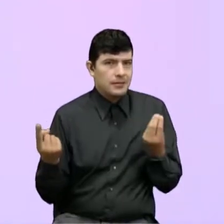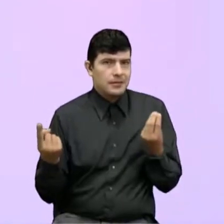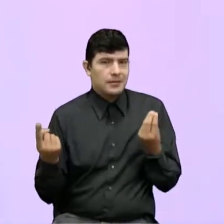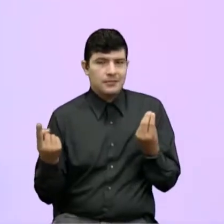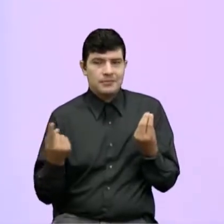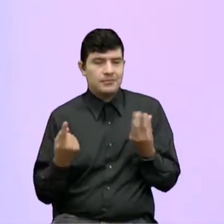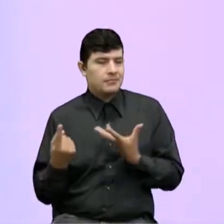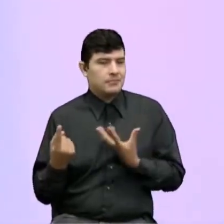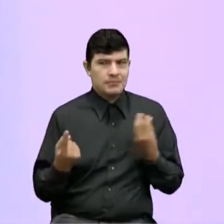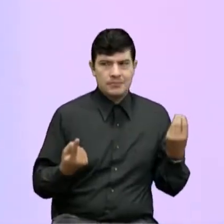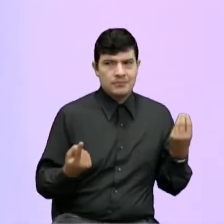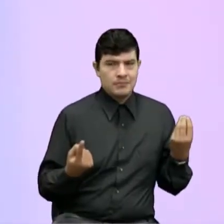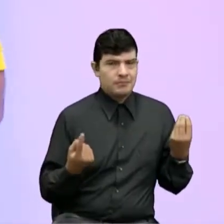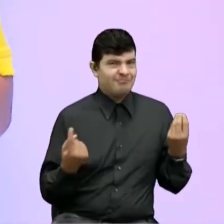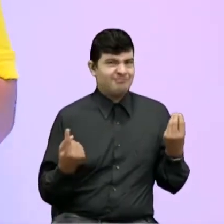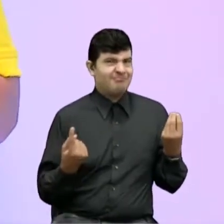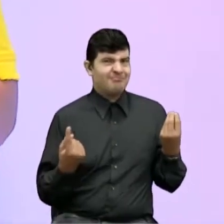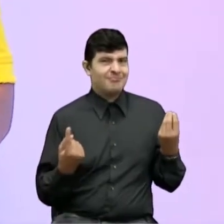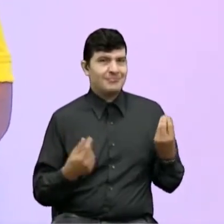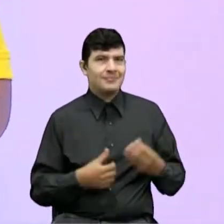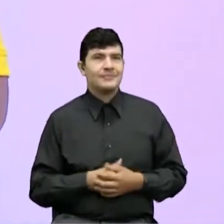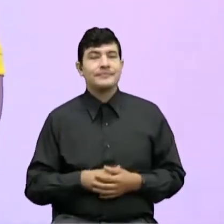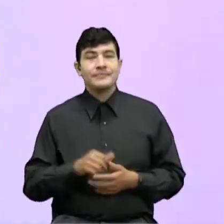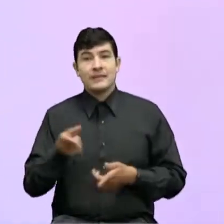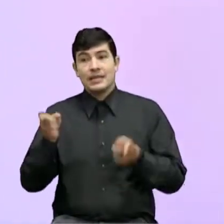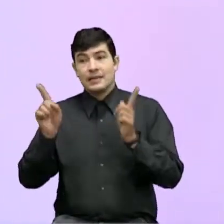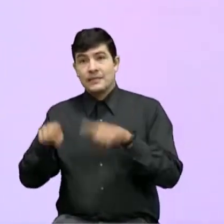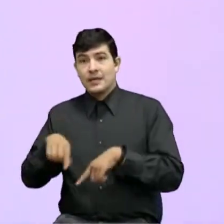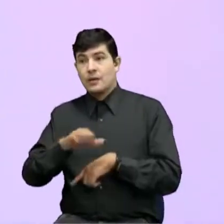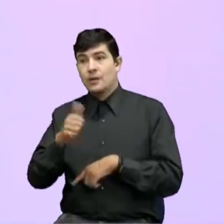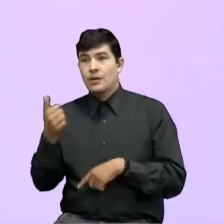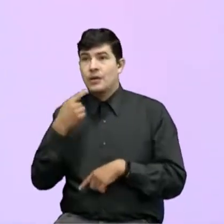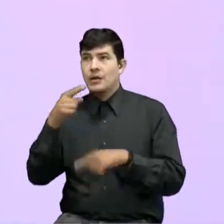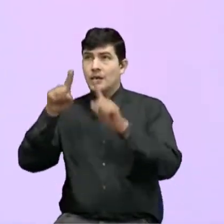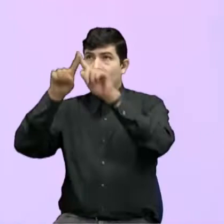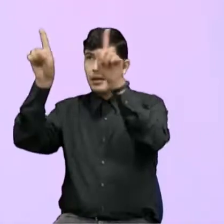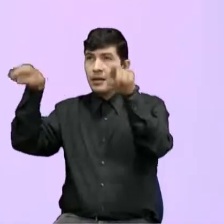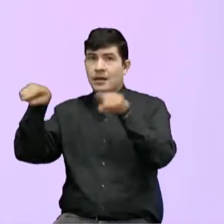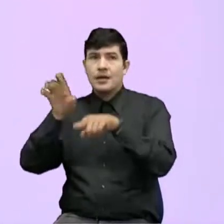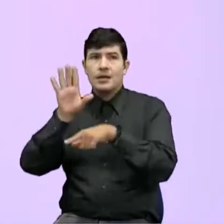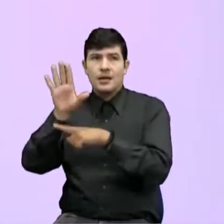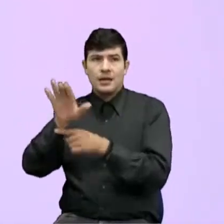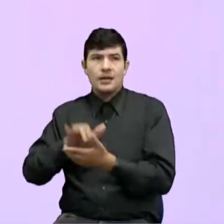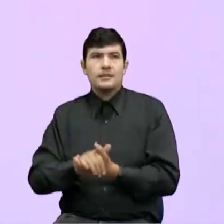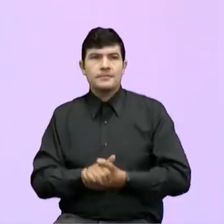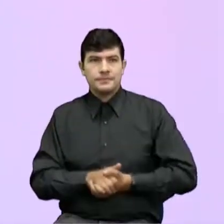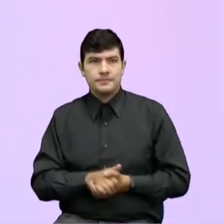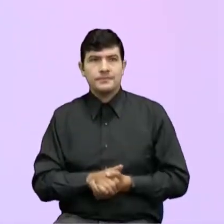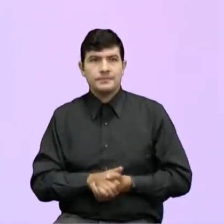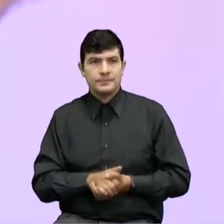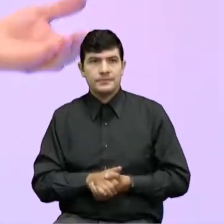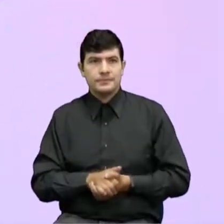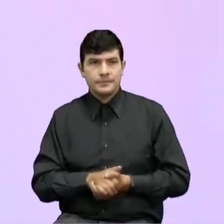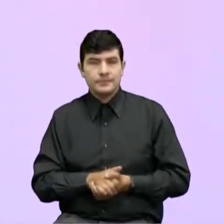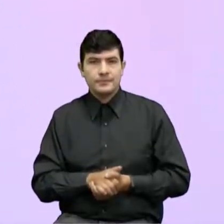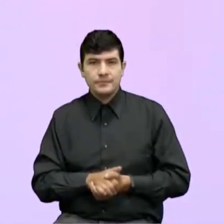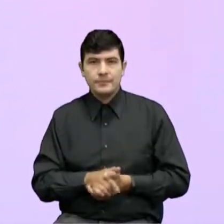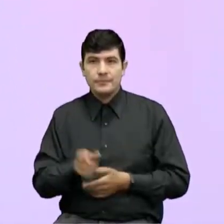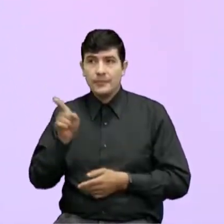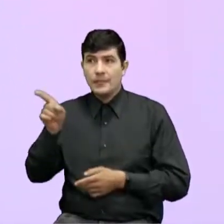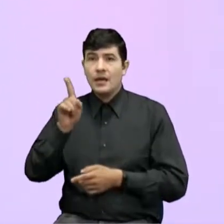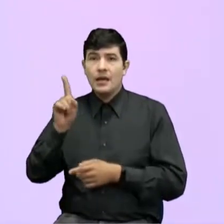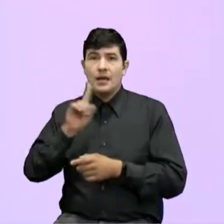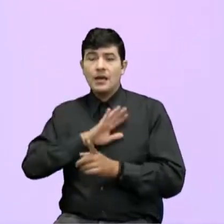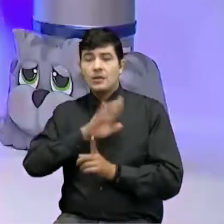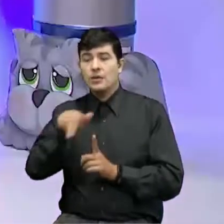algunos lugares que bajo el rótulo de nos reservamos el derecho de admisión, excluyen, ajá, a ciertas personas de participar de las actividades